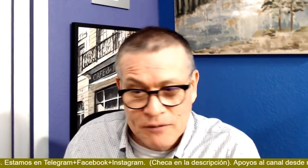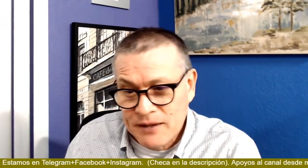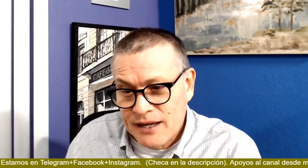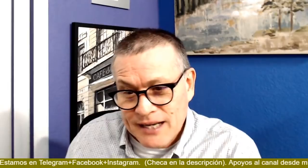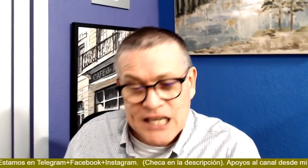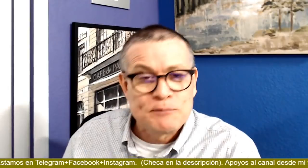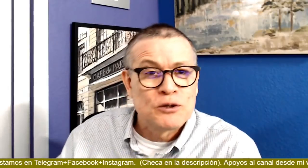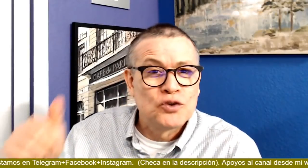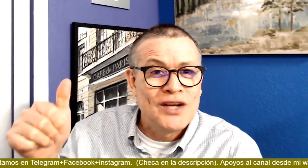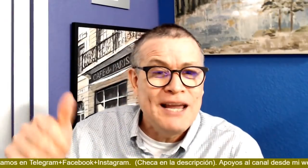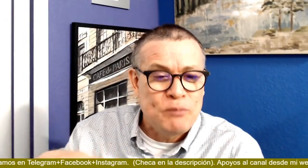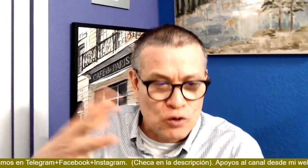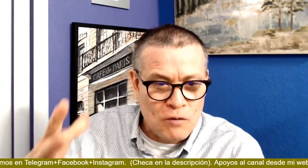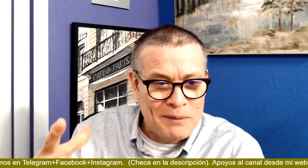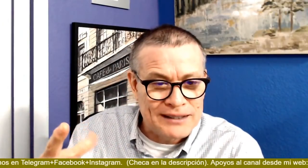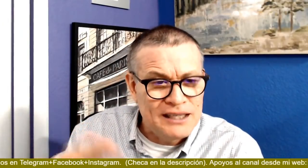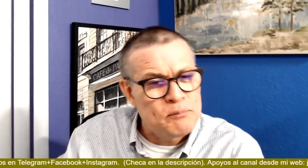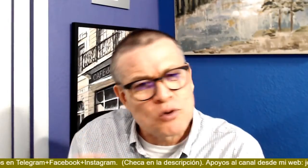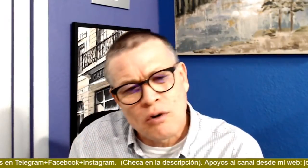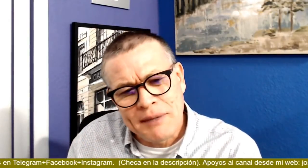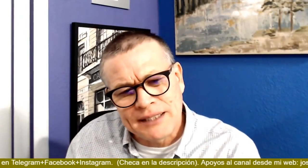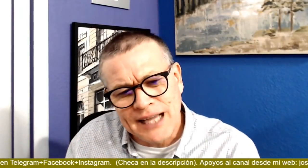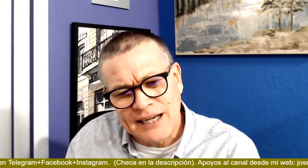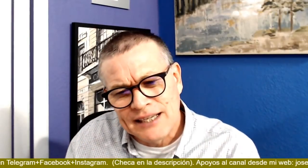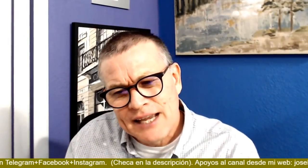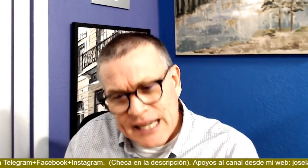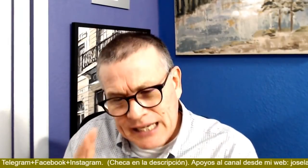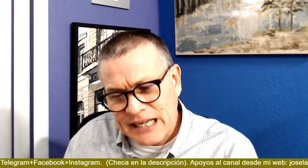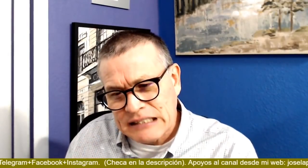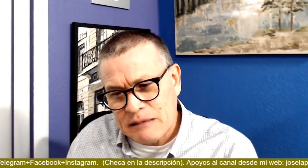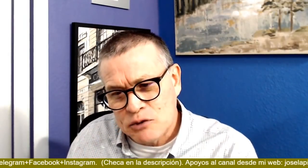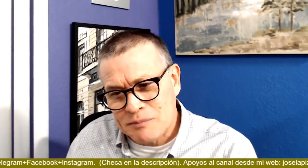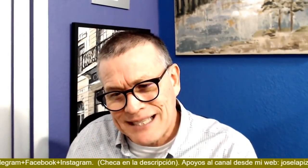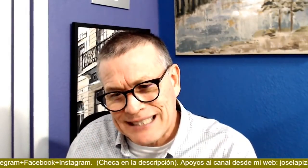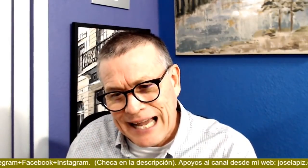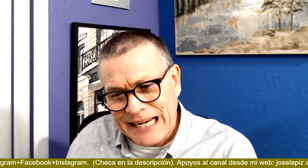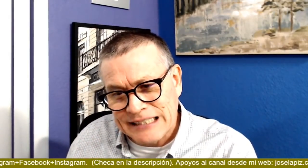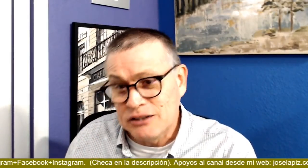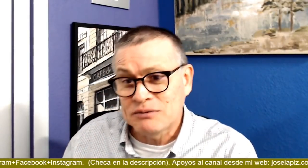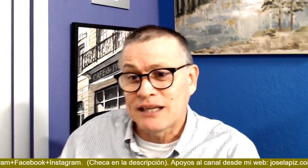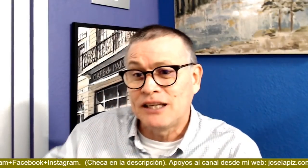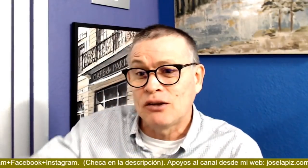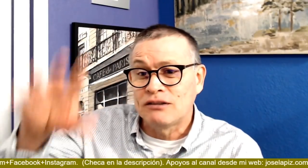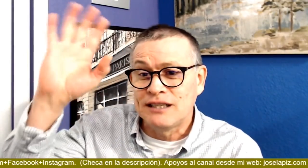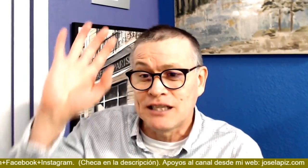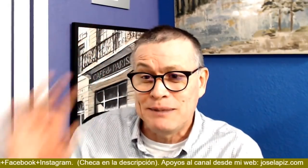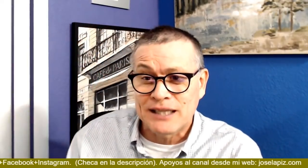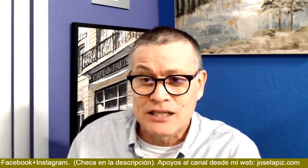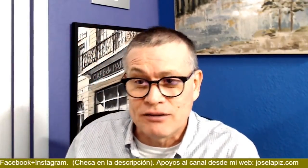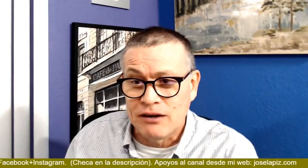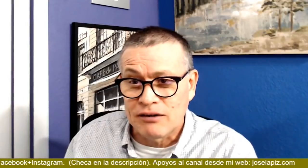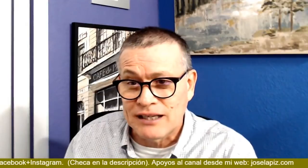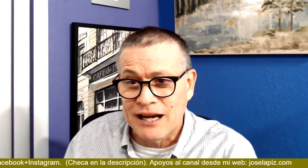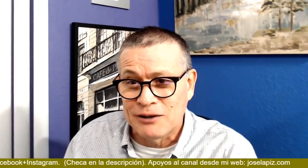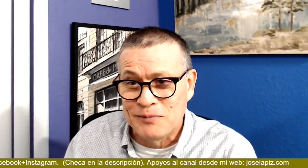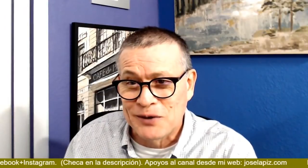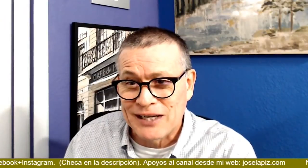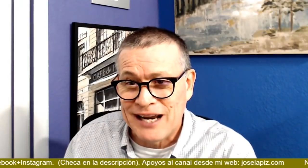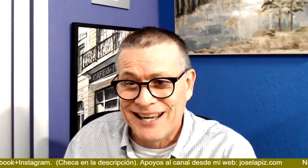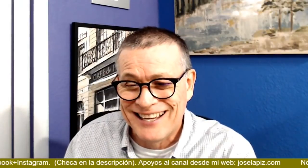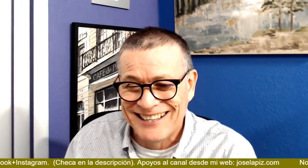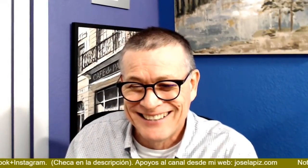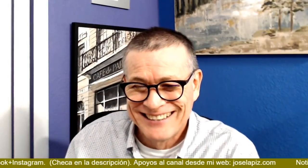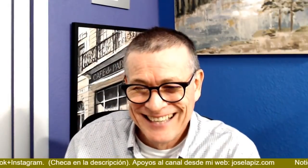apoyo crees por su like por compartir por comentar y regresamos más tarde no es aquí todo dicen que es un traicionero ricardo